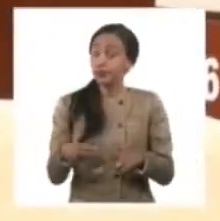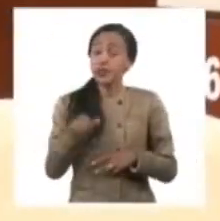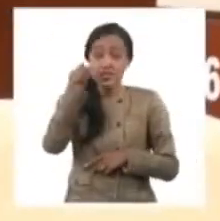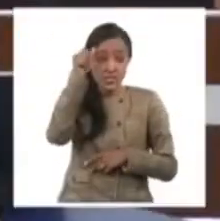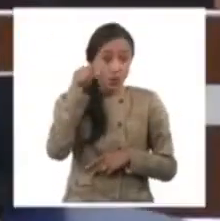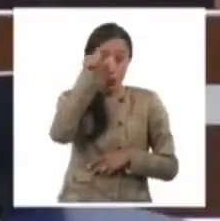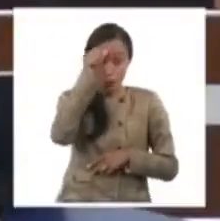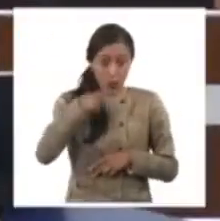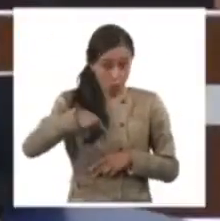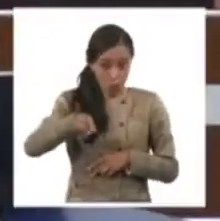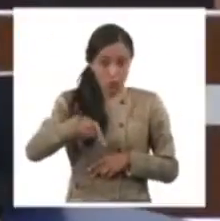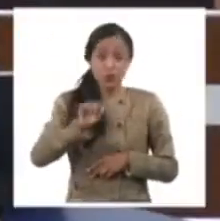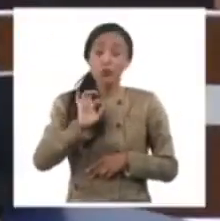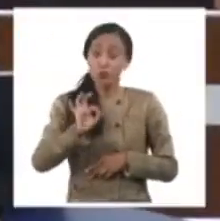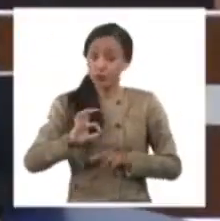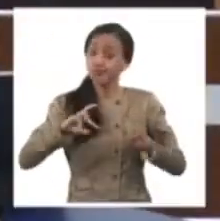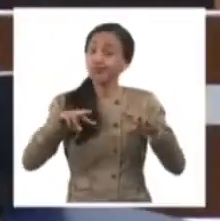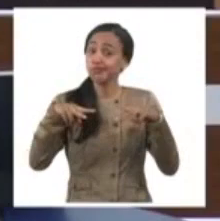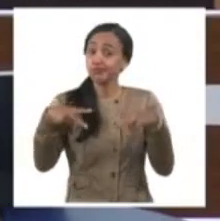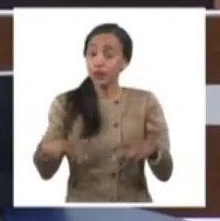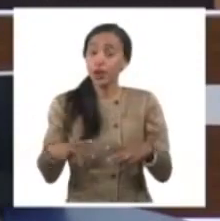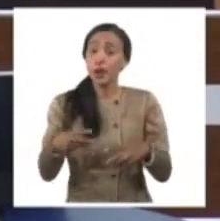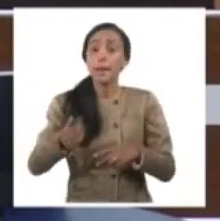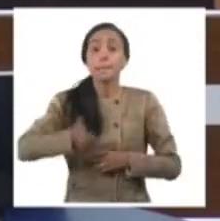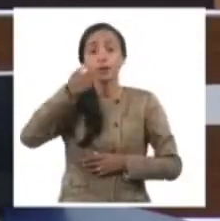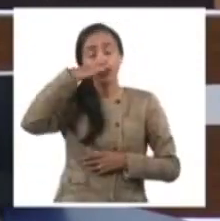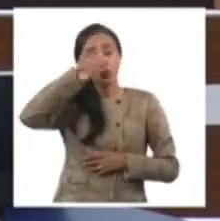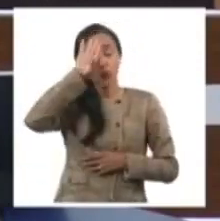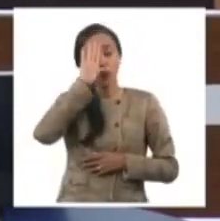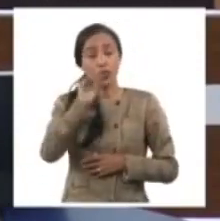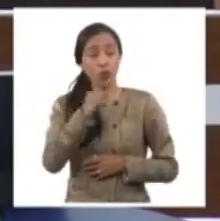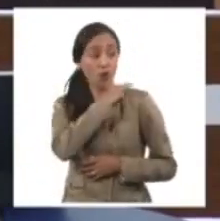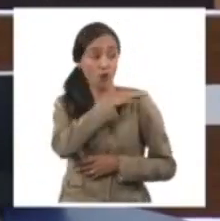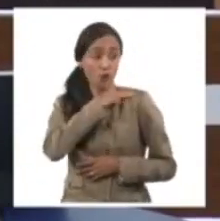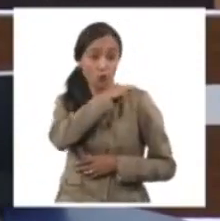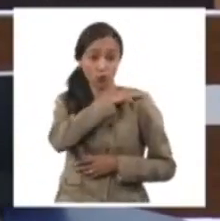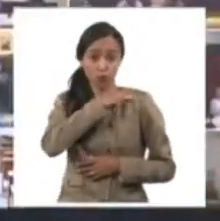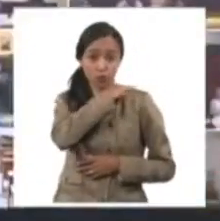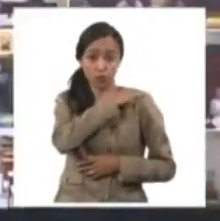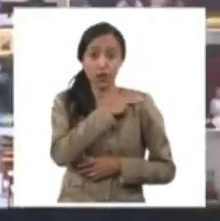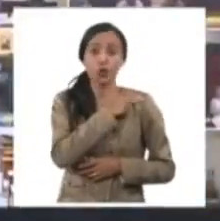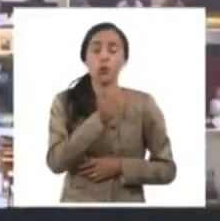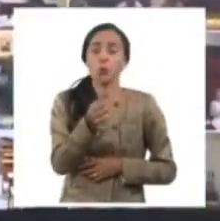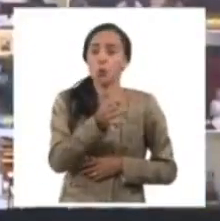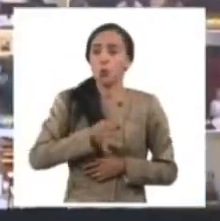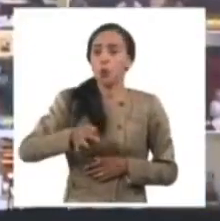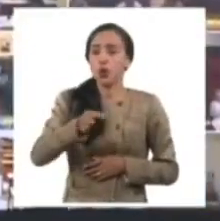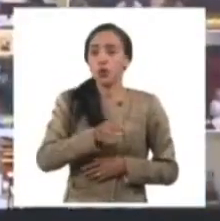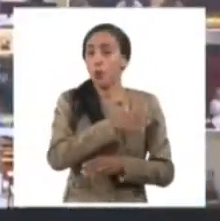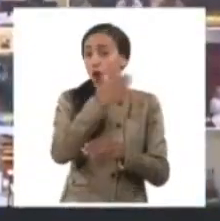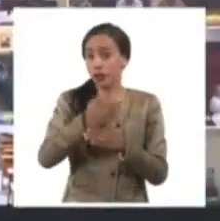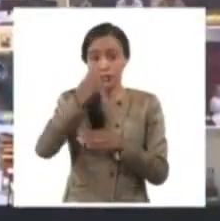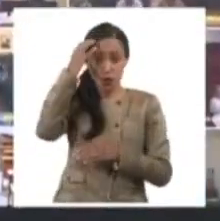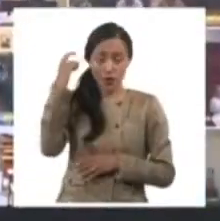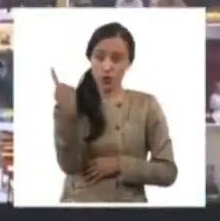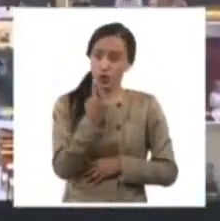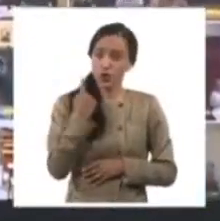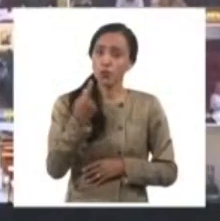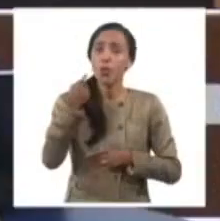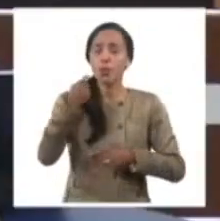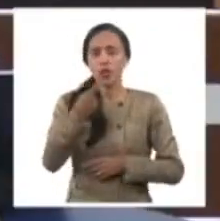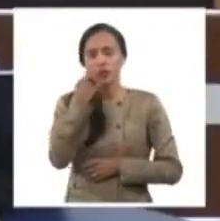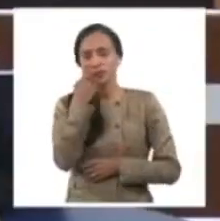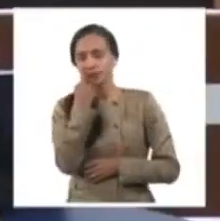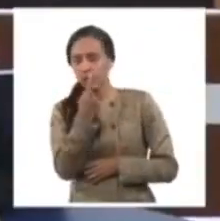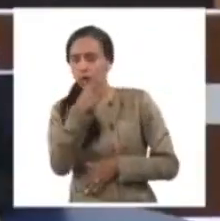de semana. Ante tal escenario, el jefe de Estado llamó a los funcionarios públicos, desde el municipio hasta el gobierno nacional, a estar